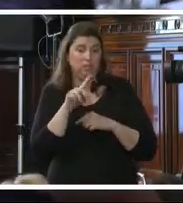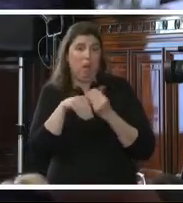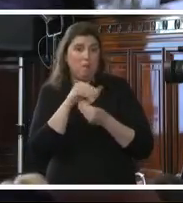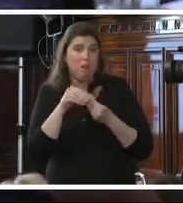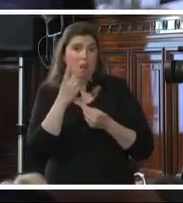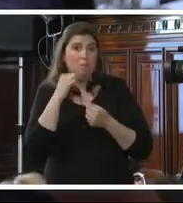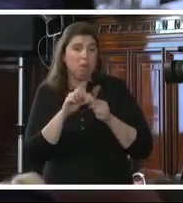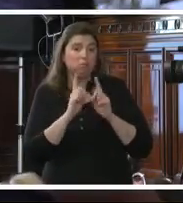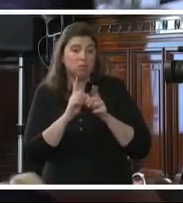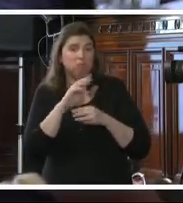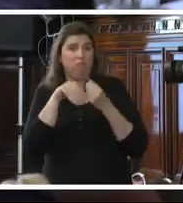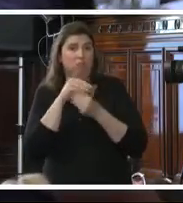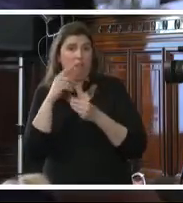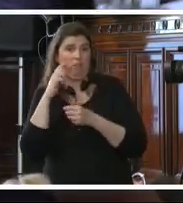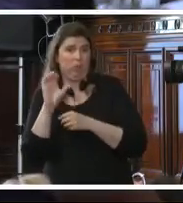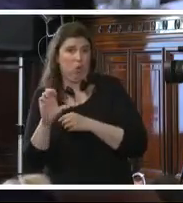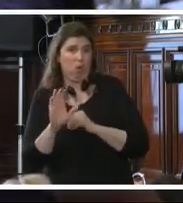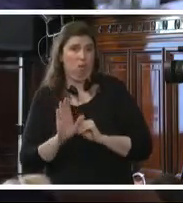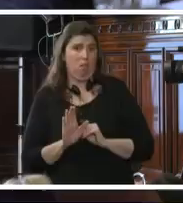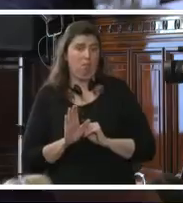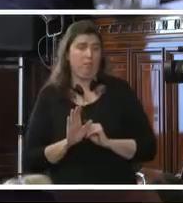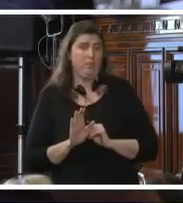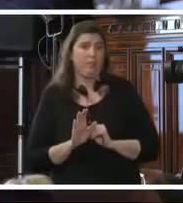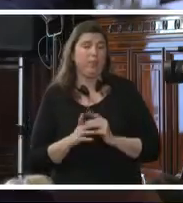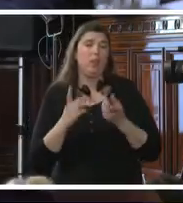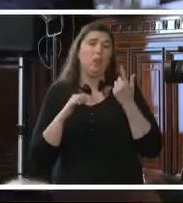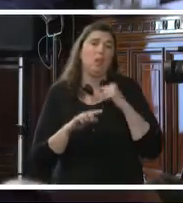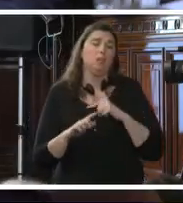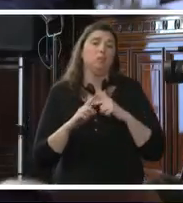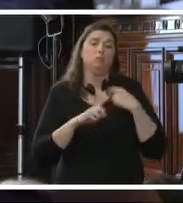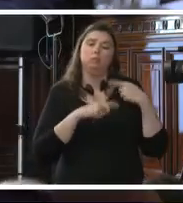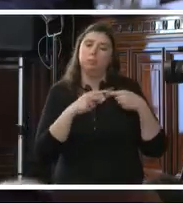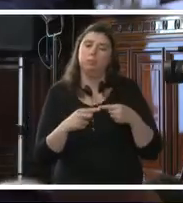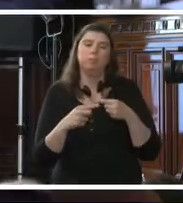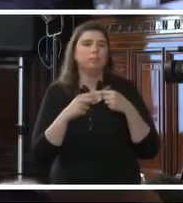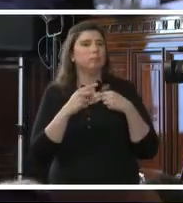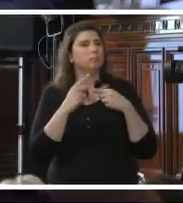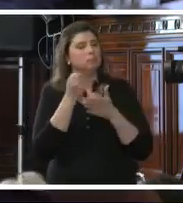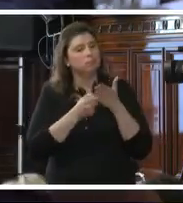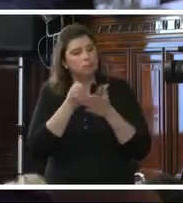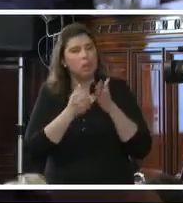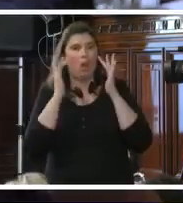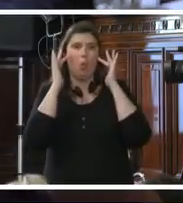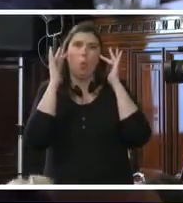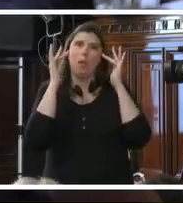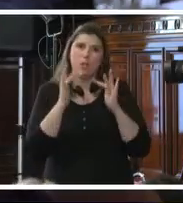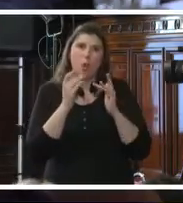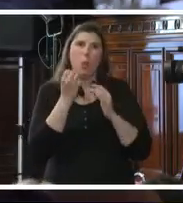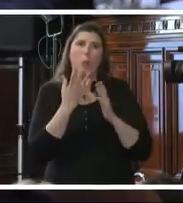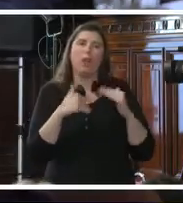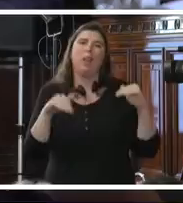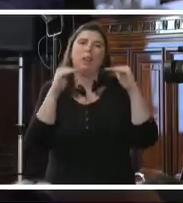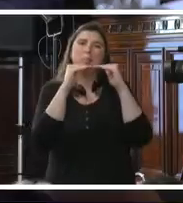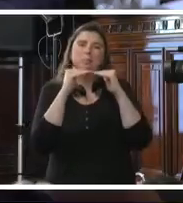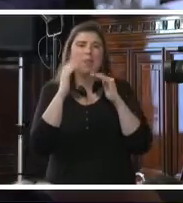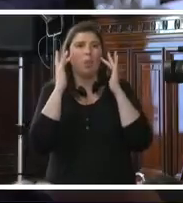tan aberrantes como esta? Por ende, hay que perseverar en el tema de la educación, en todos los niveles, la educación sobre los derechos de los